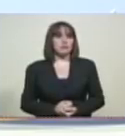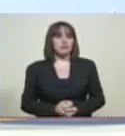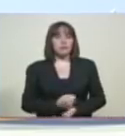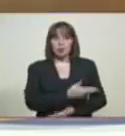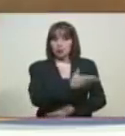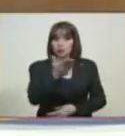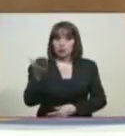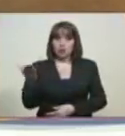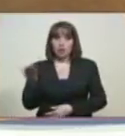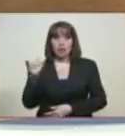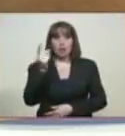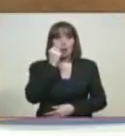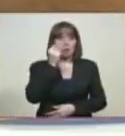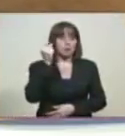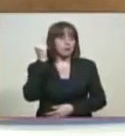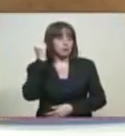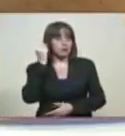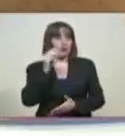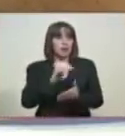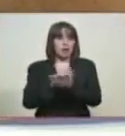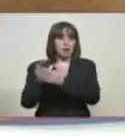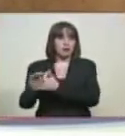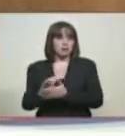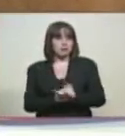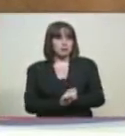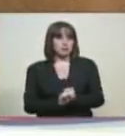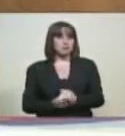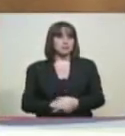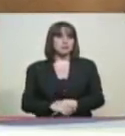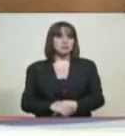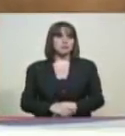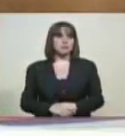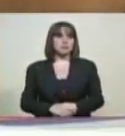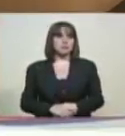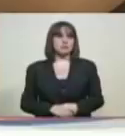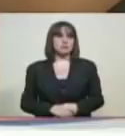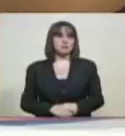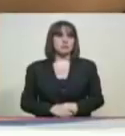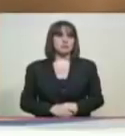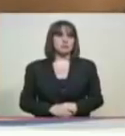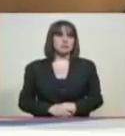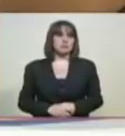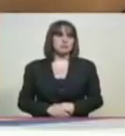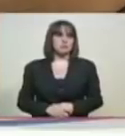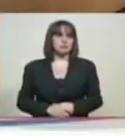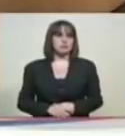compañeras maría carmen juana